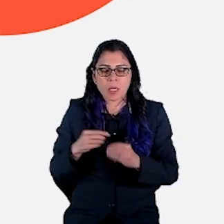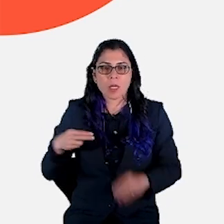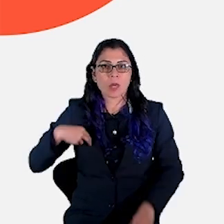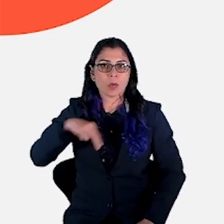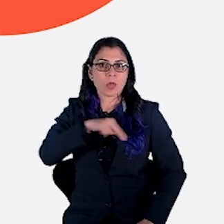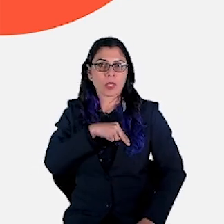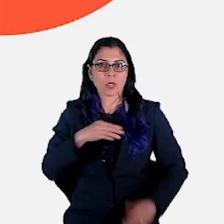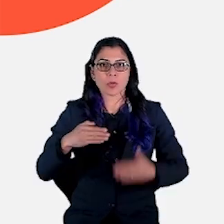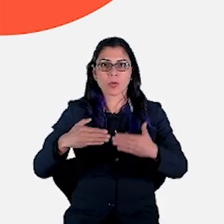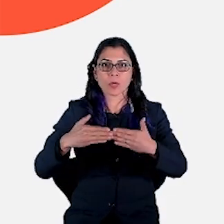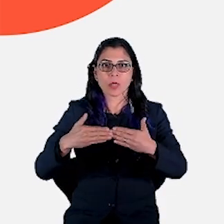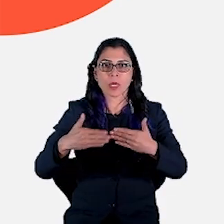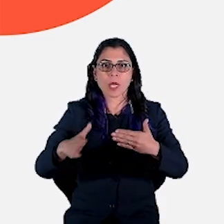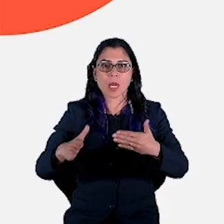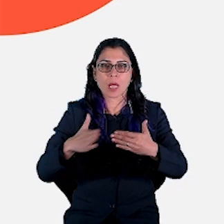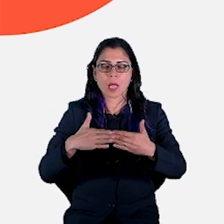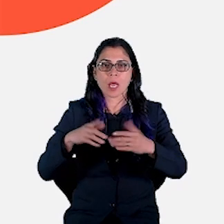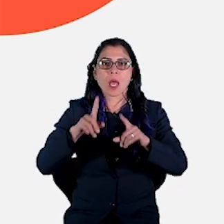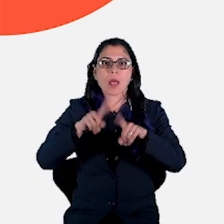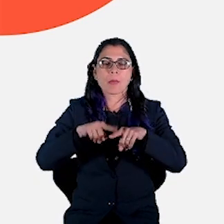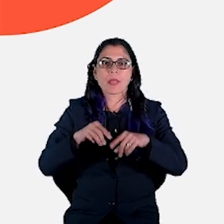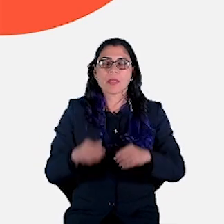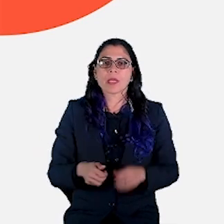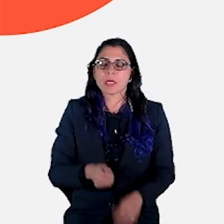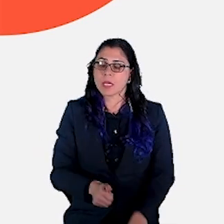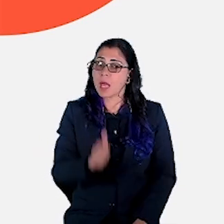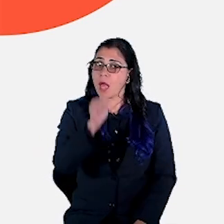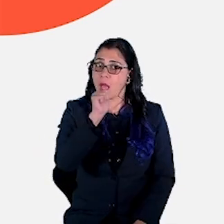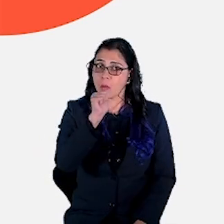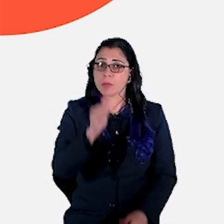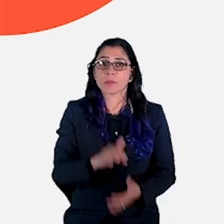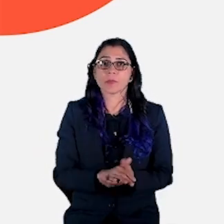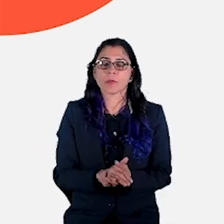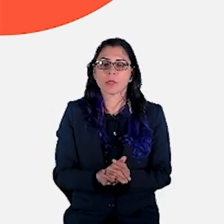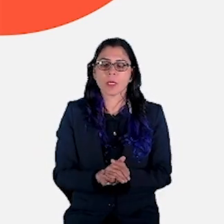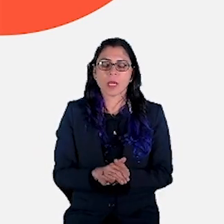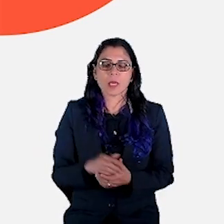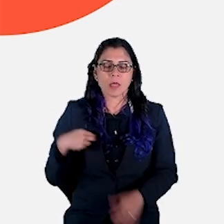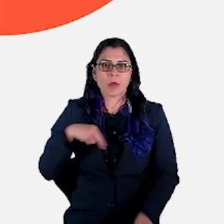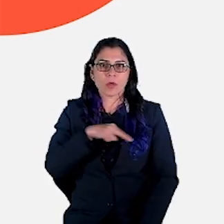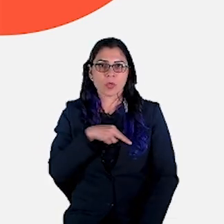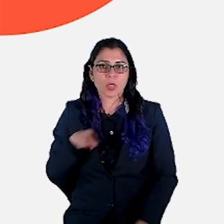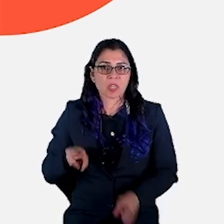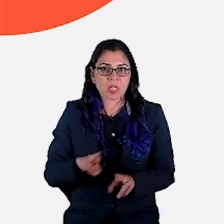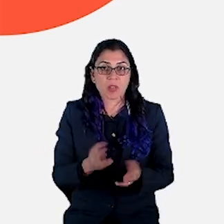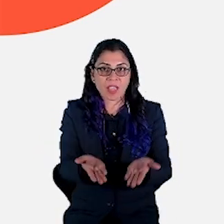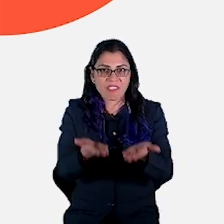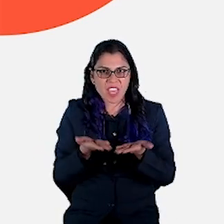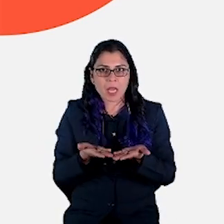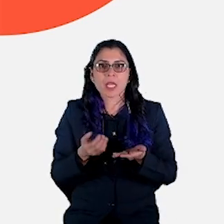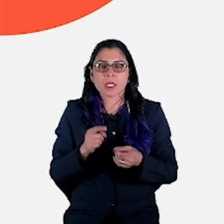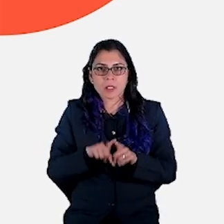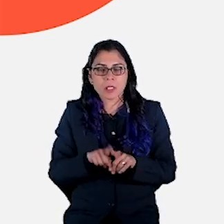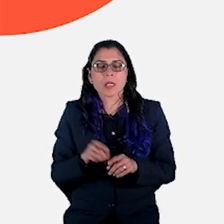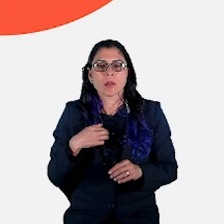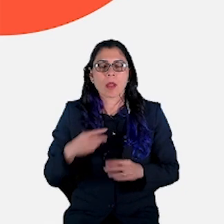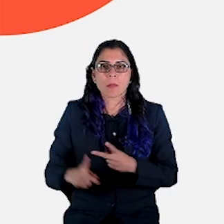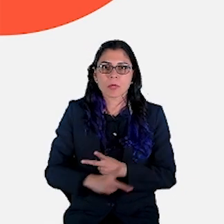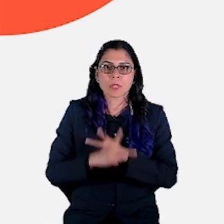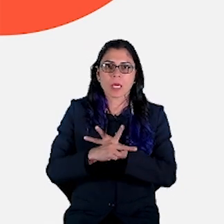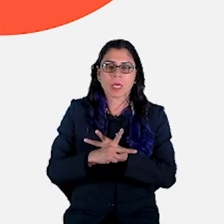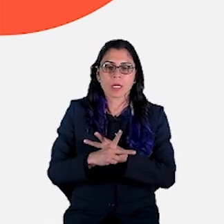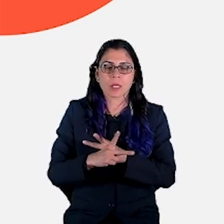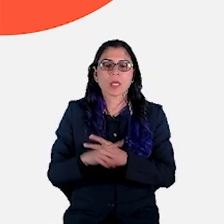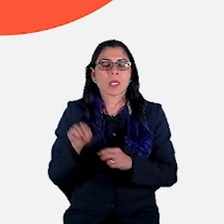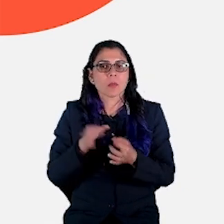canal depende del agua eh eh que viene de nuestros ríos no es un canal a nivel Por ende la protección de los